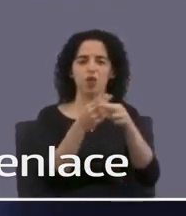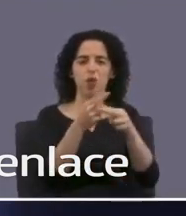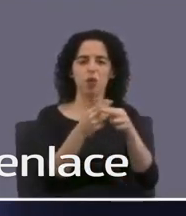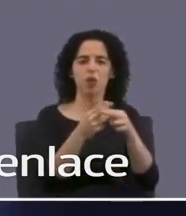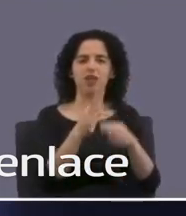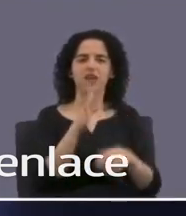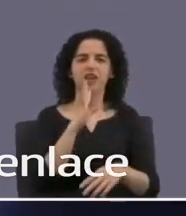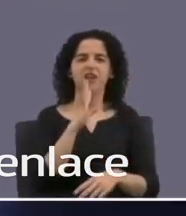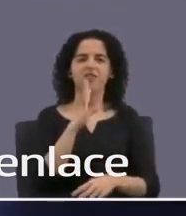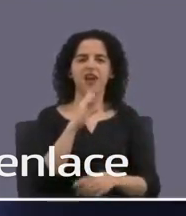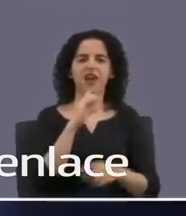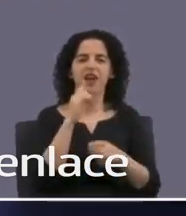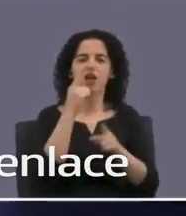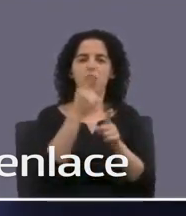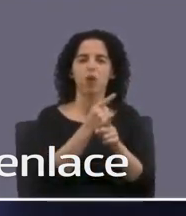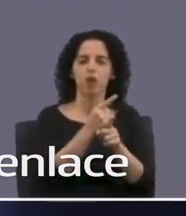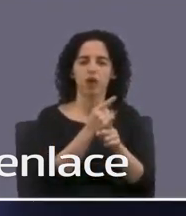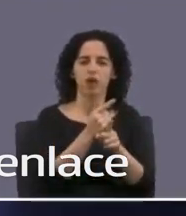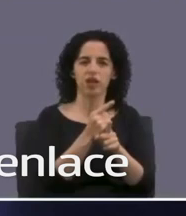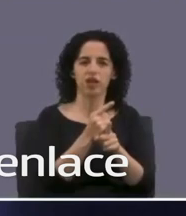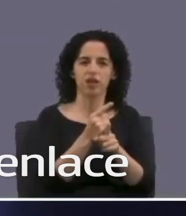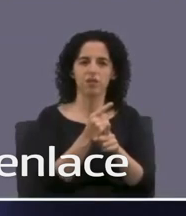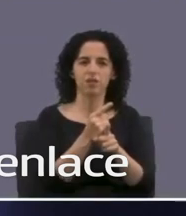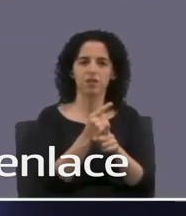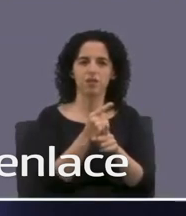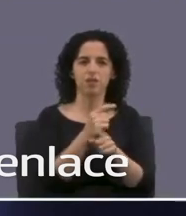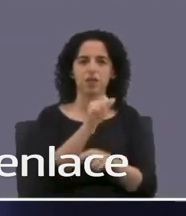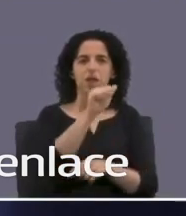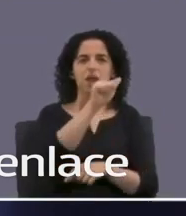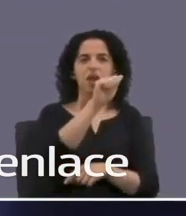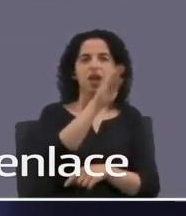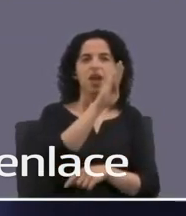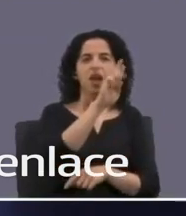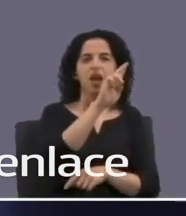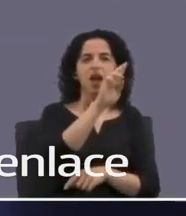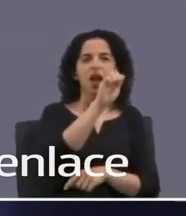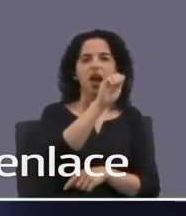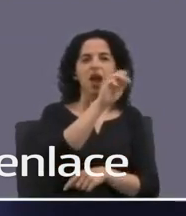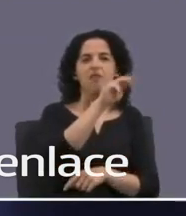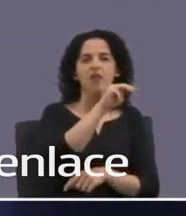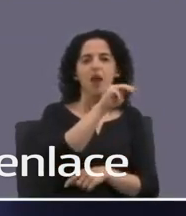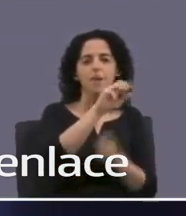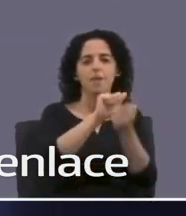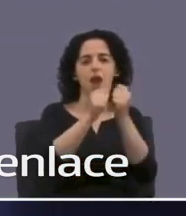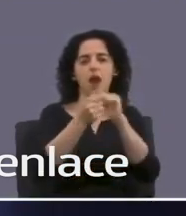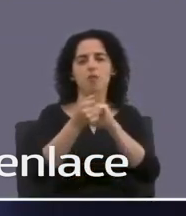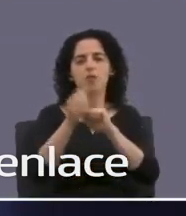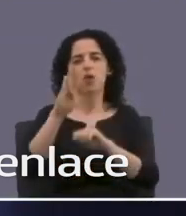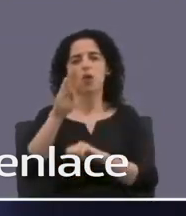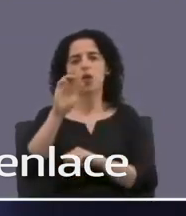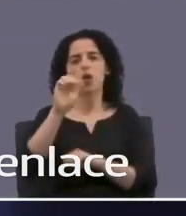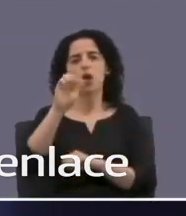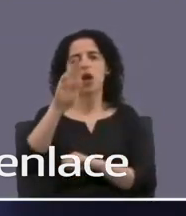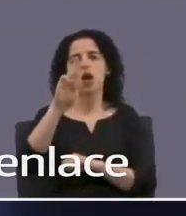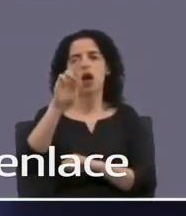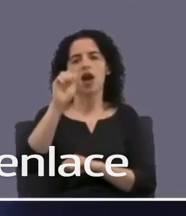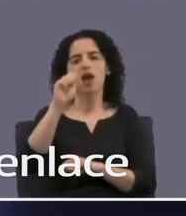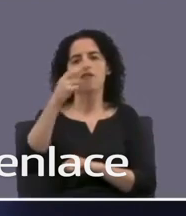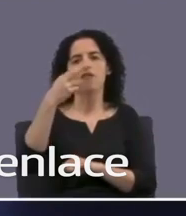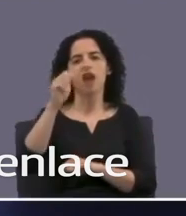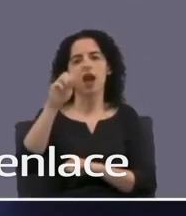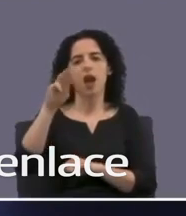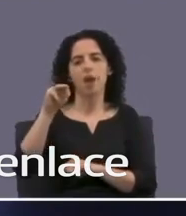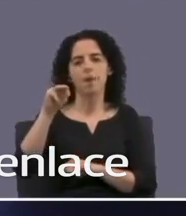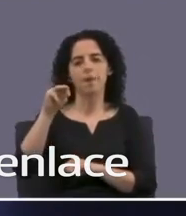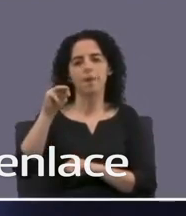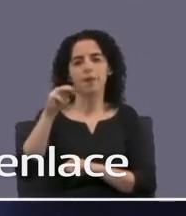para que hablaran correctamente. A Abraham le puso Abraham y a Sarai